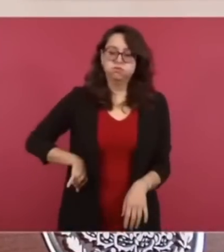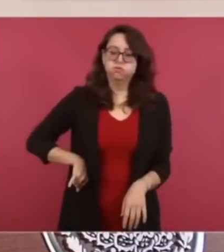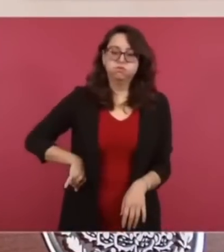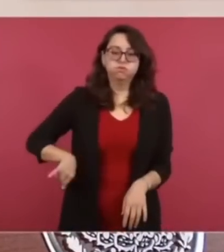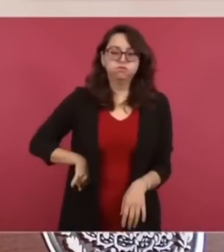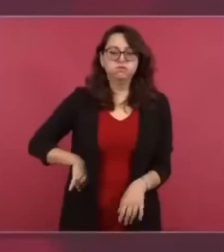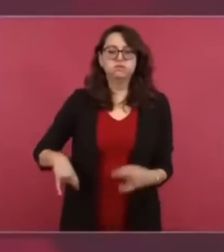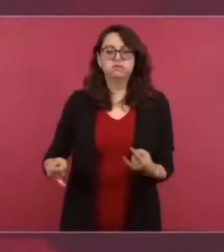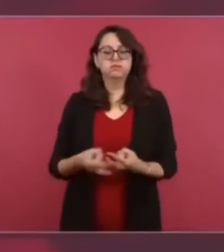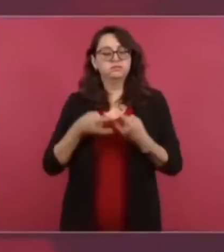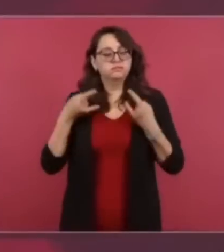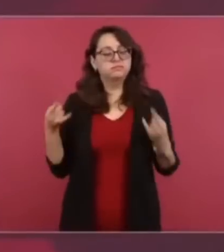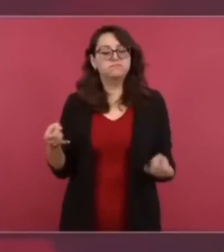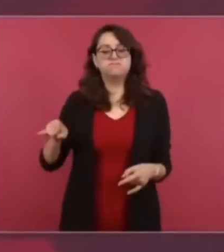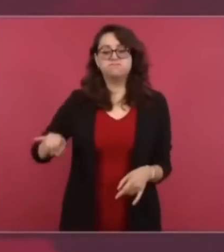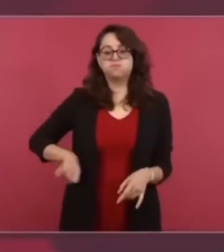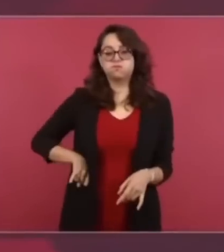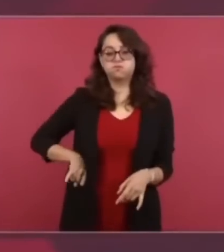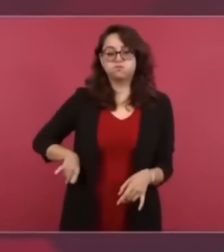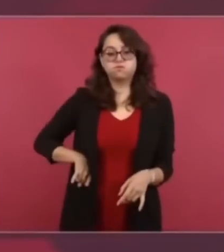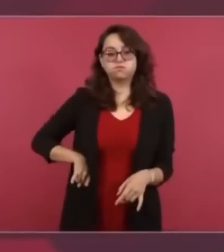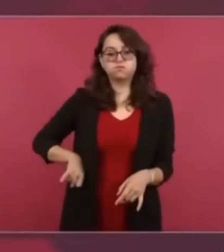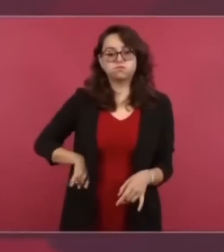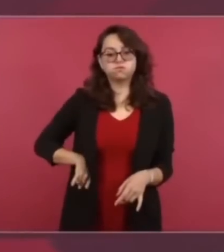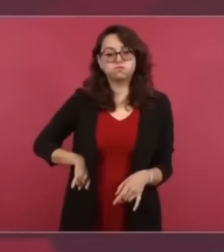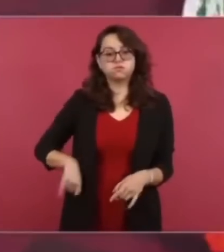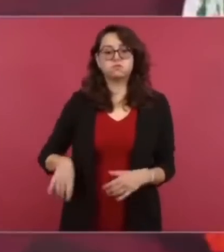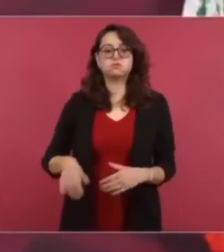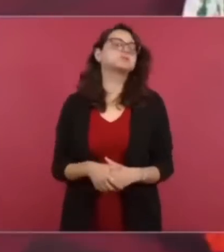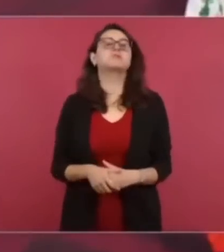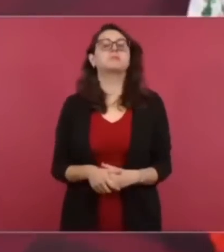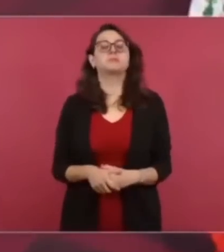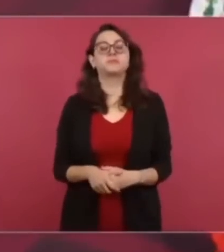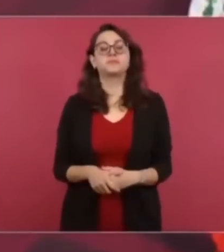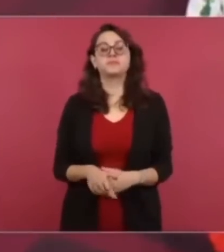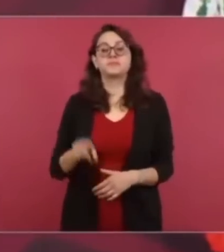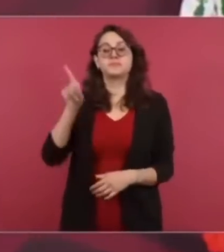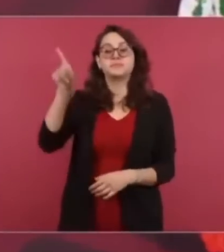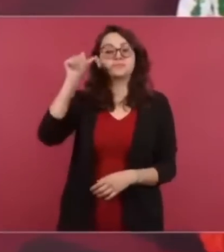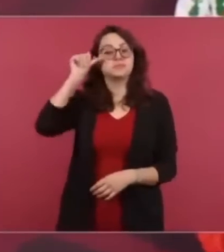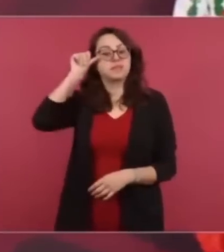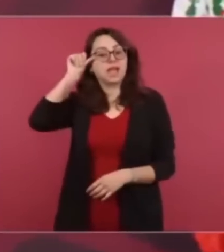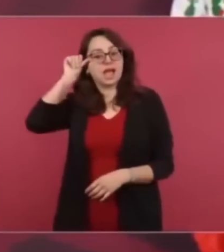interesantes. Ya hemos hablado de cómo los asiáticos, cuando nacen los niños, les dicen